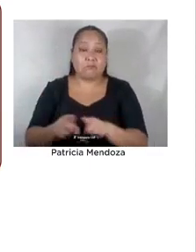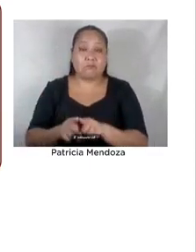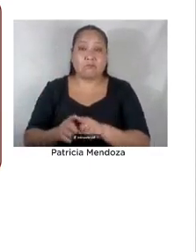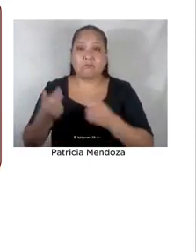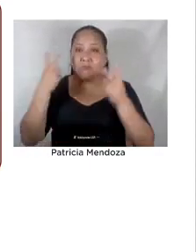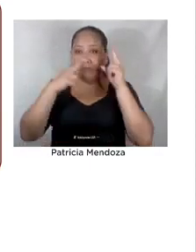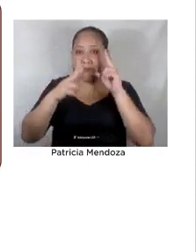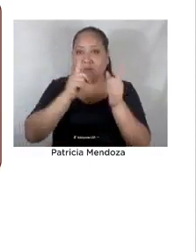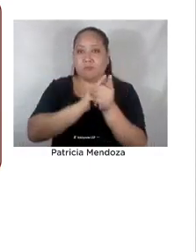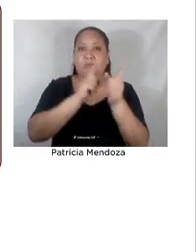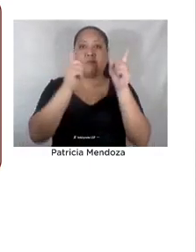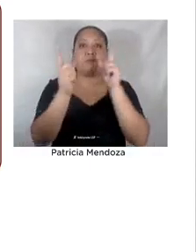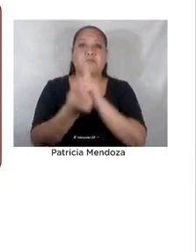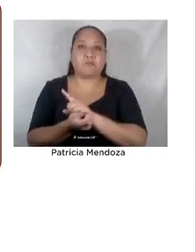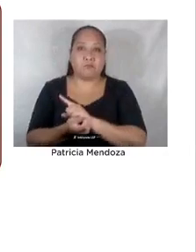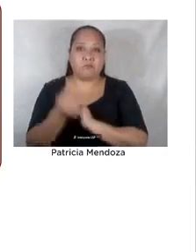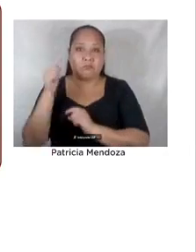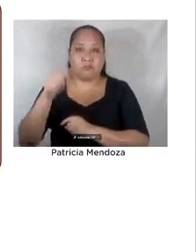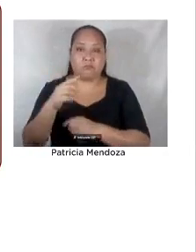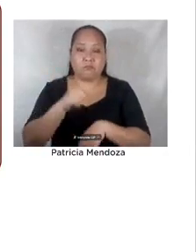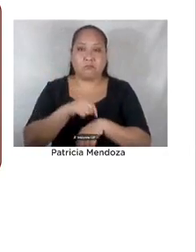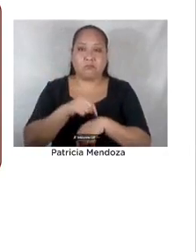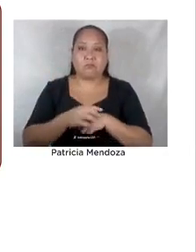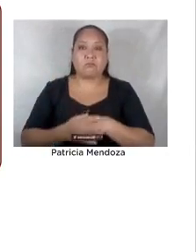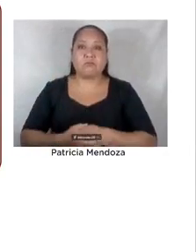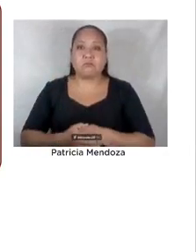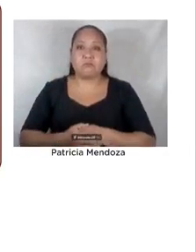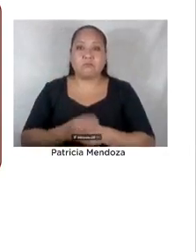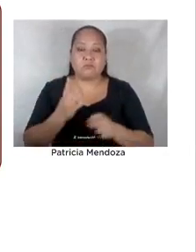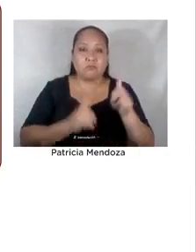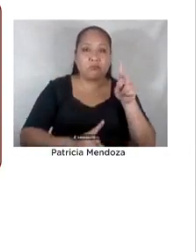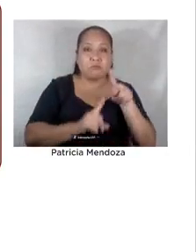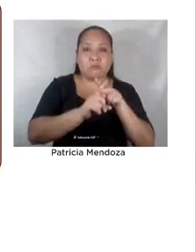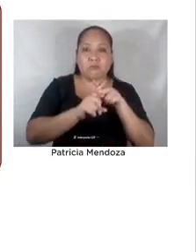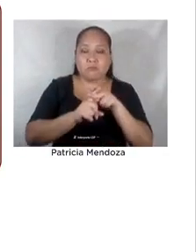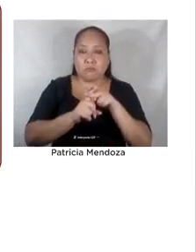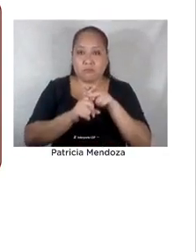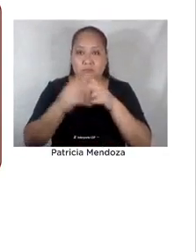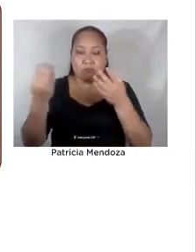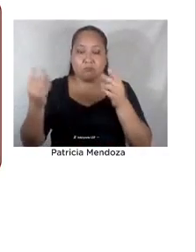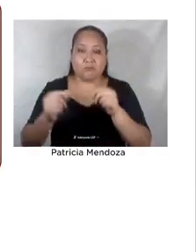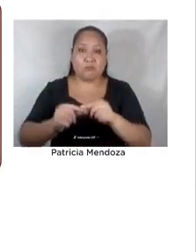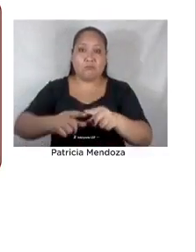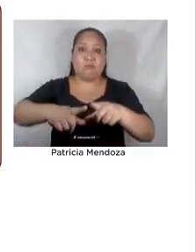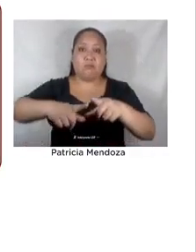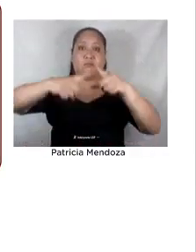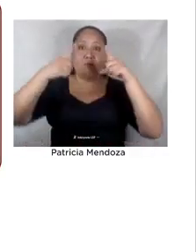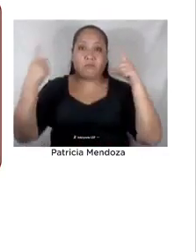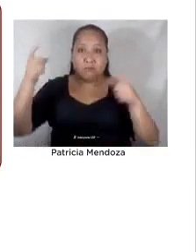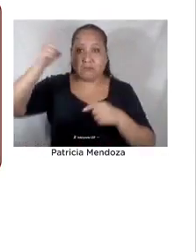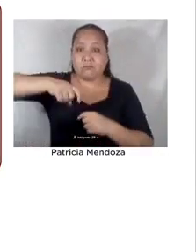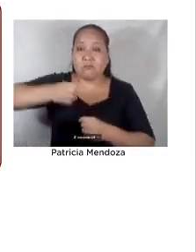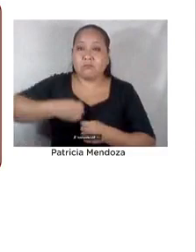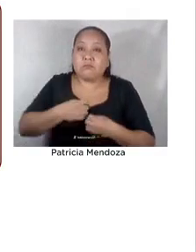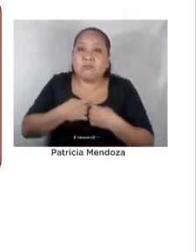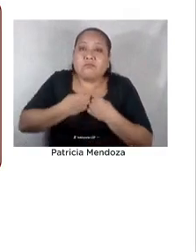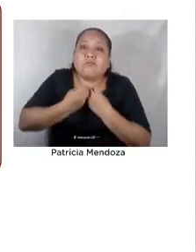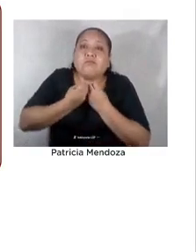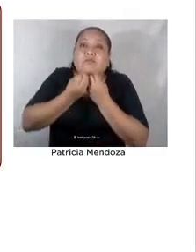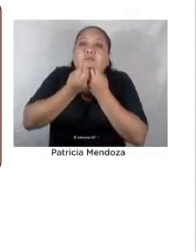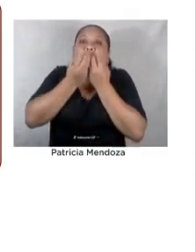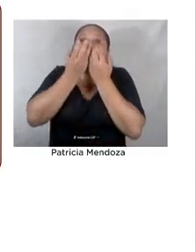afectado en todo este contexto. Aparece y emerge una gran necesidad de expresar las cosas que estamos